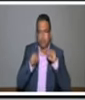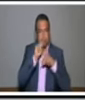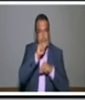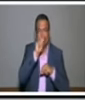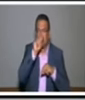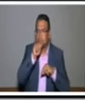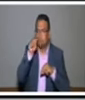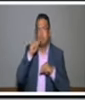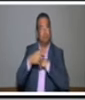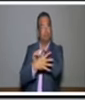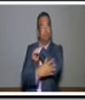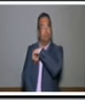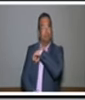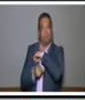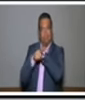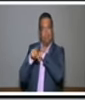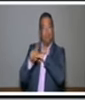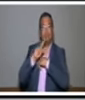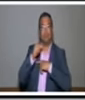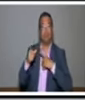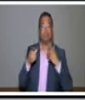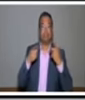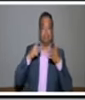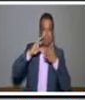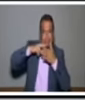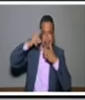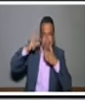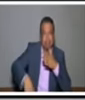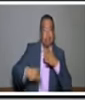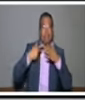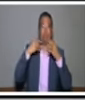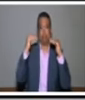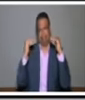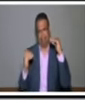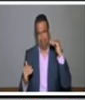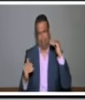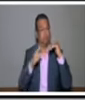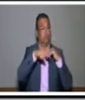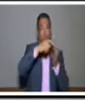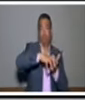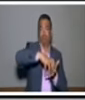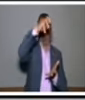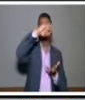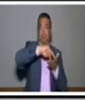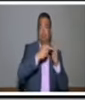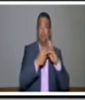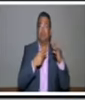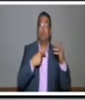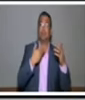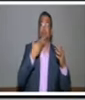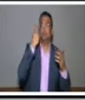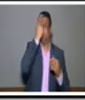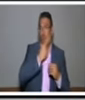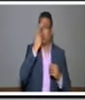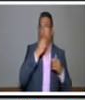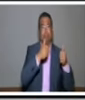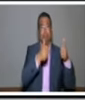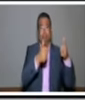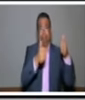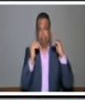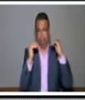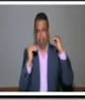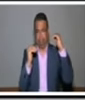estudiantes tienen peor rendimiento y en las comunidades más ricas tienen mejor rendimiento. Siempre hay excepciones, pero esa es la tendencia. Si